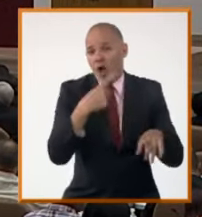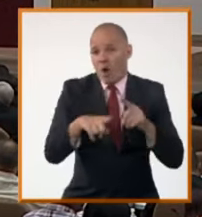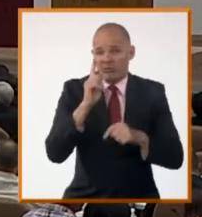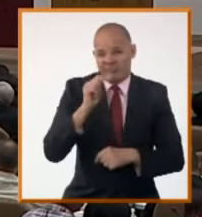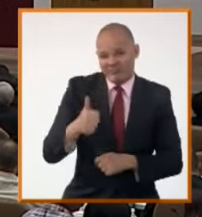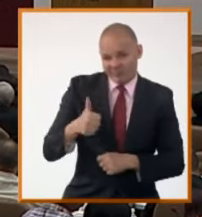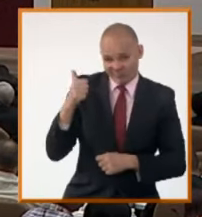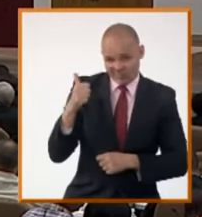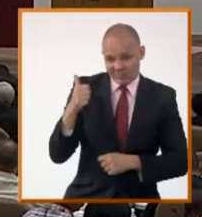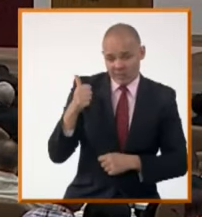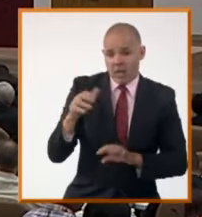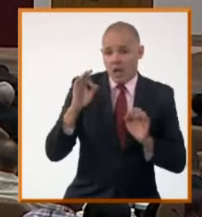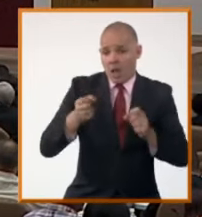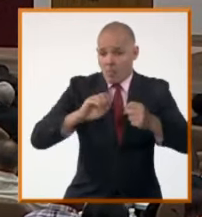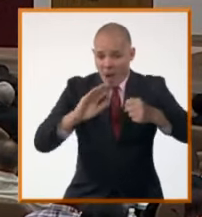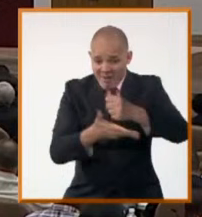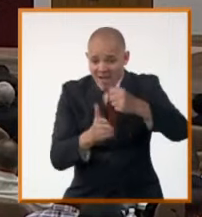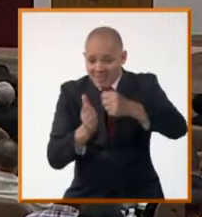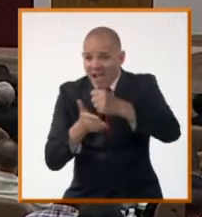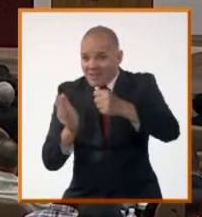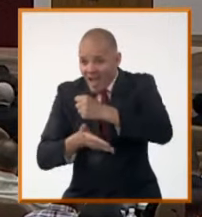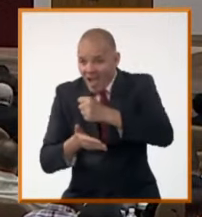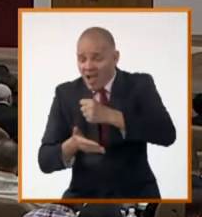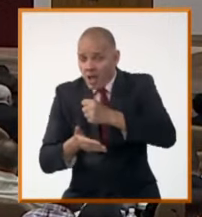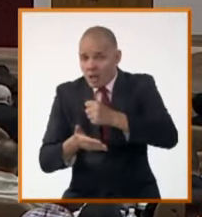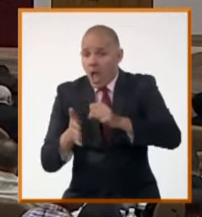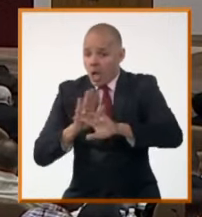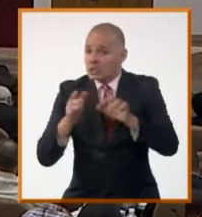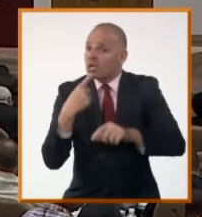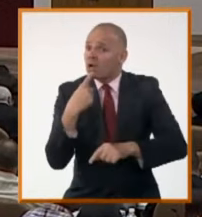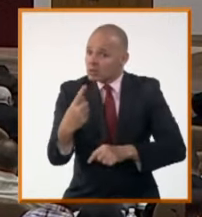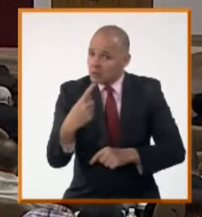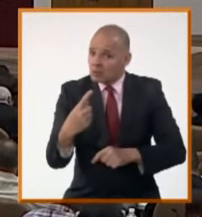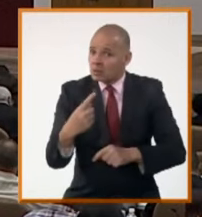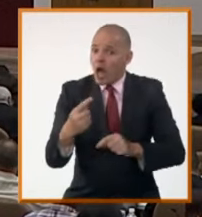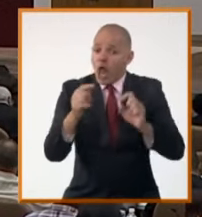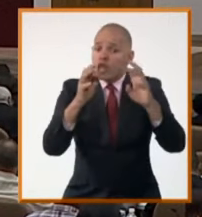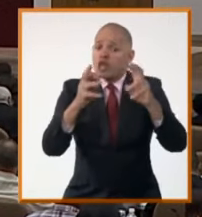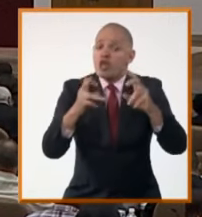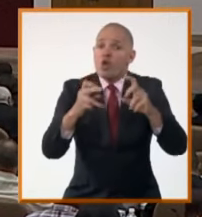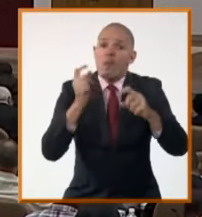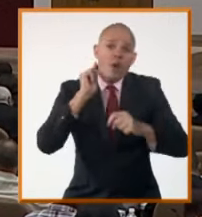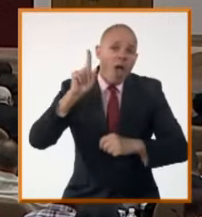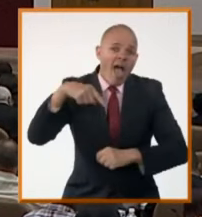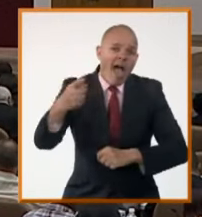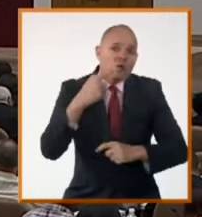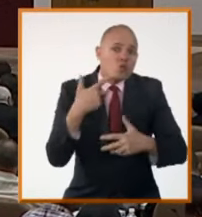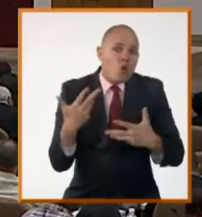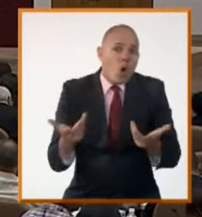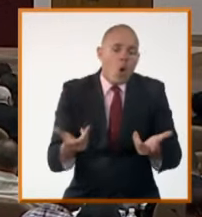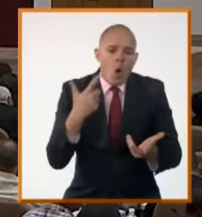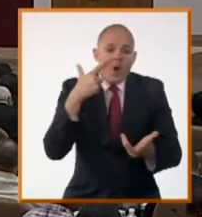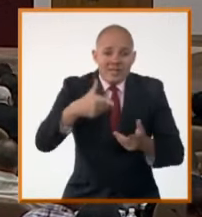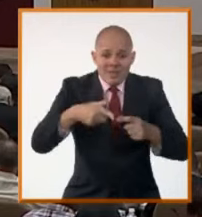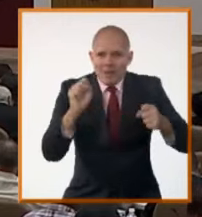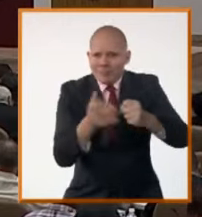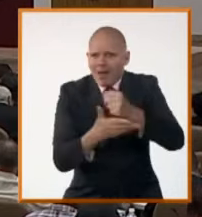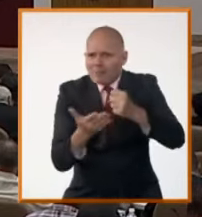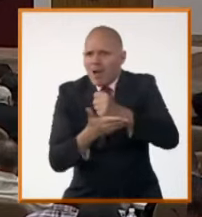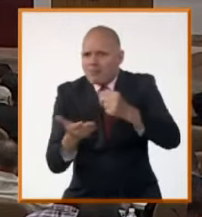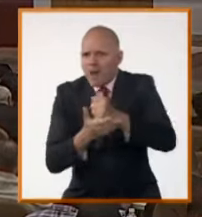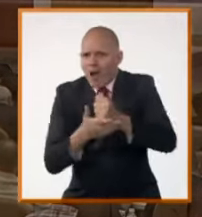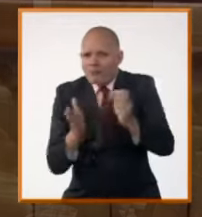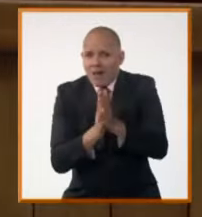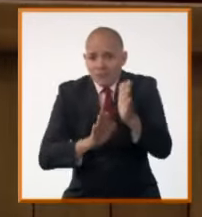en detener el decrecimiento para el próximo año y nos viene a la mente lo